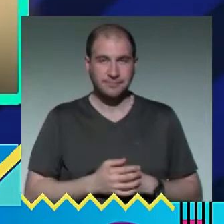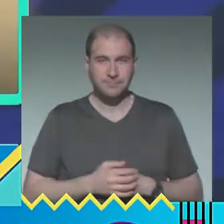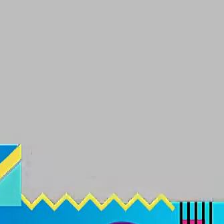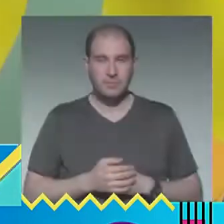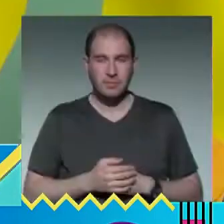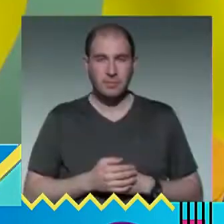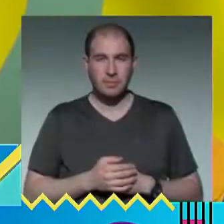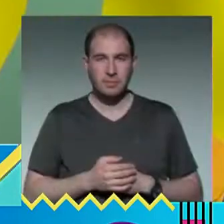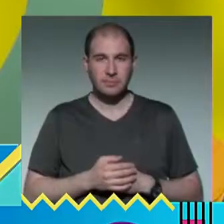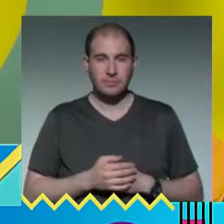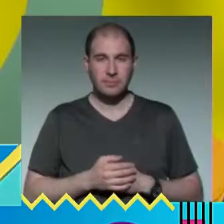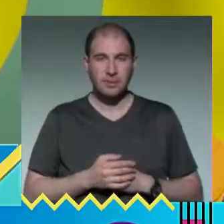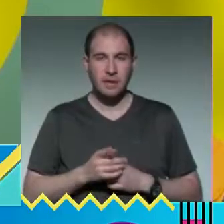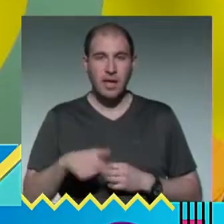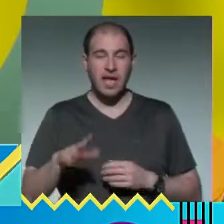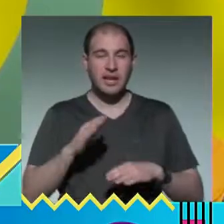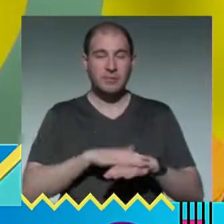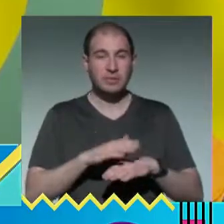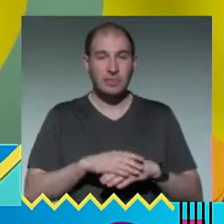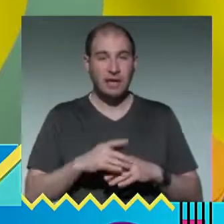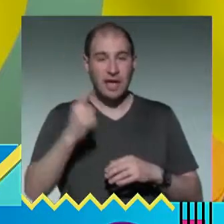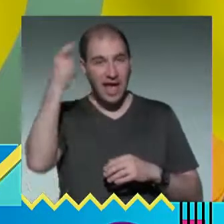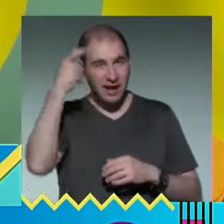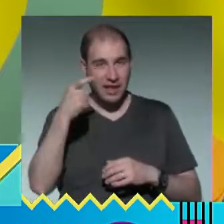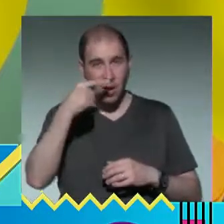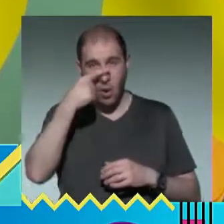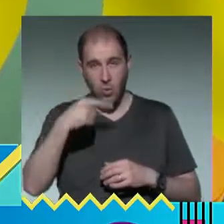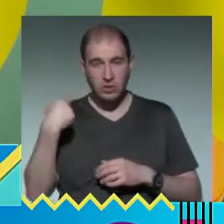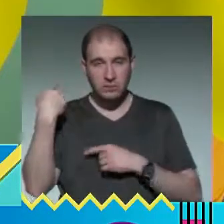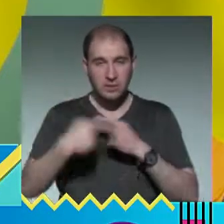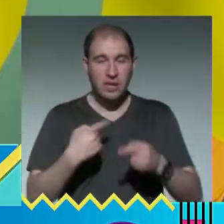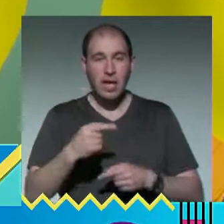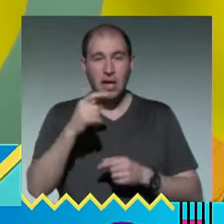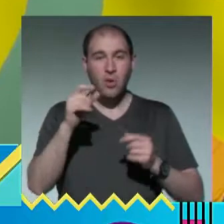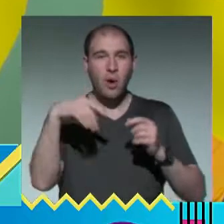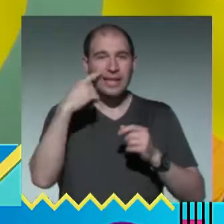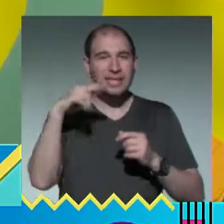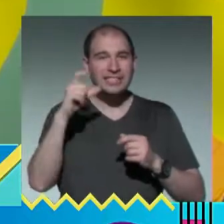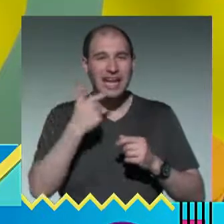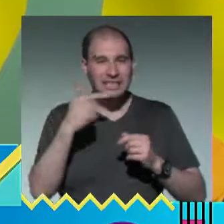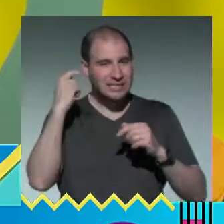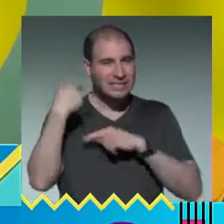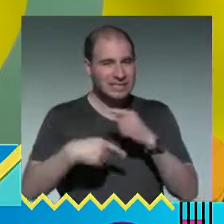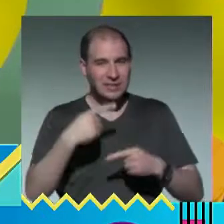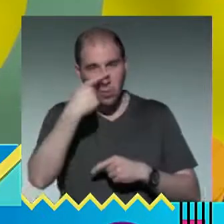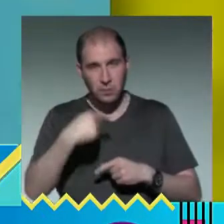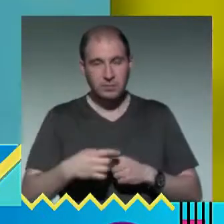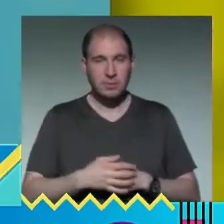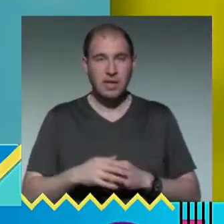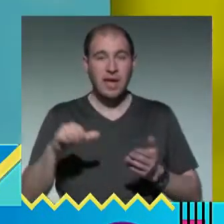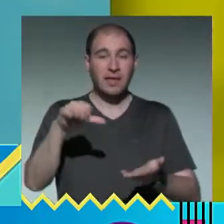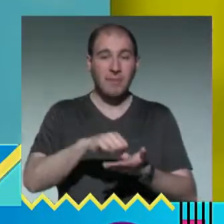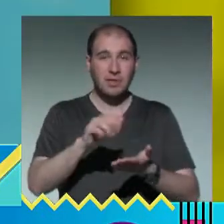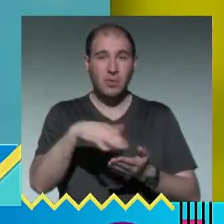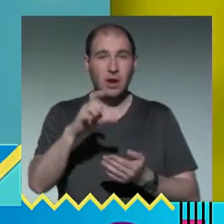donde estuviera al frente de un monarca, el último descendiente de los incas. Y bueno, y que la capital estuviera en